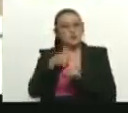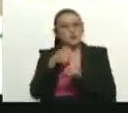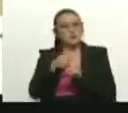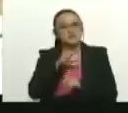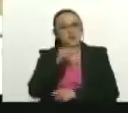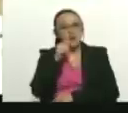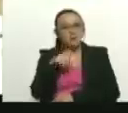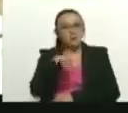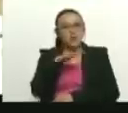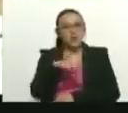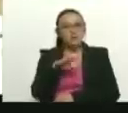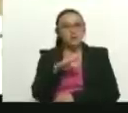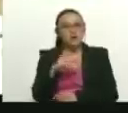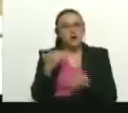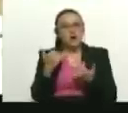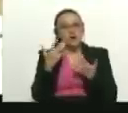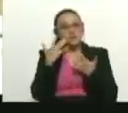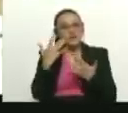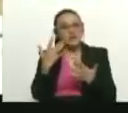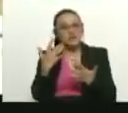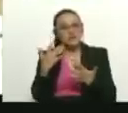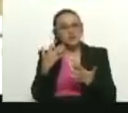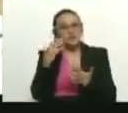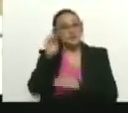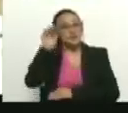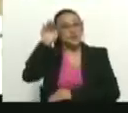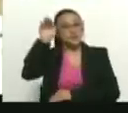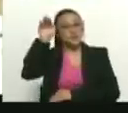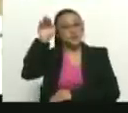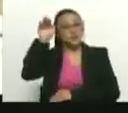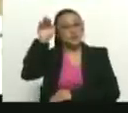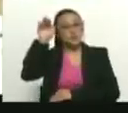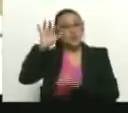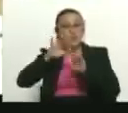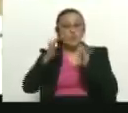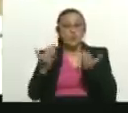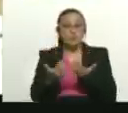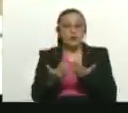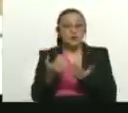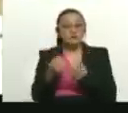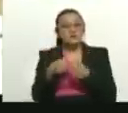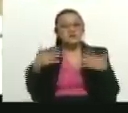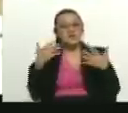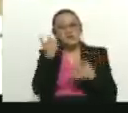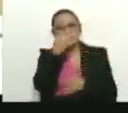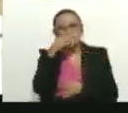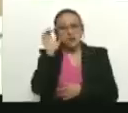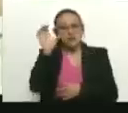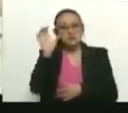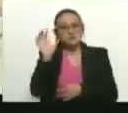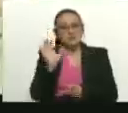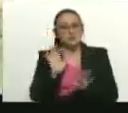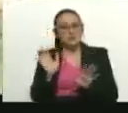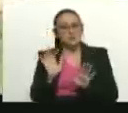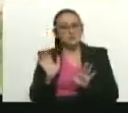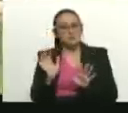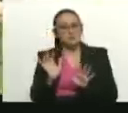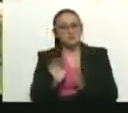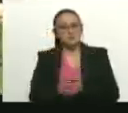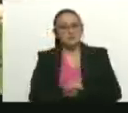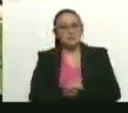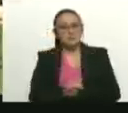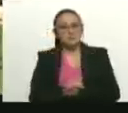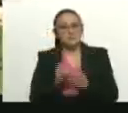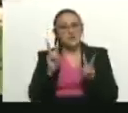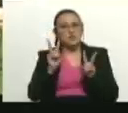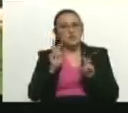pueblos, que estamos viendo el horizonte, una humanidad sin imperialismo, sin colonialismo, con